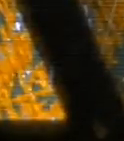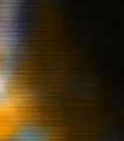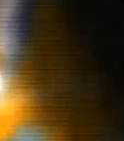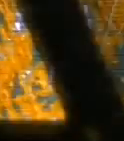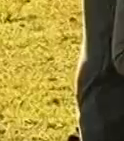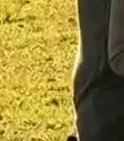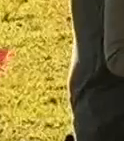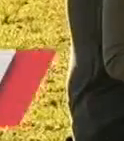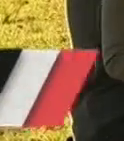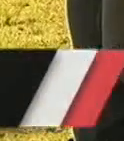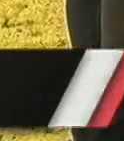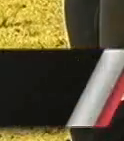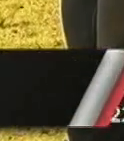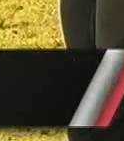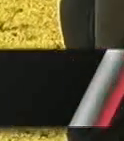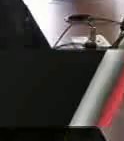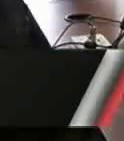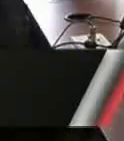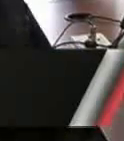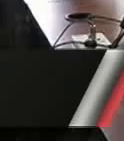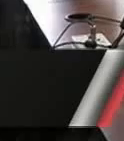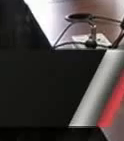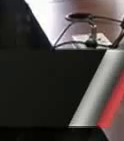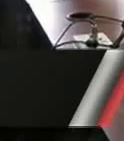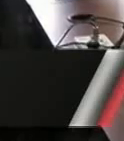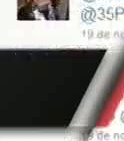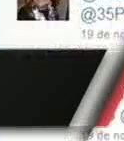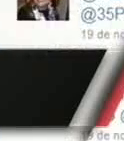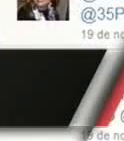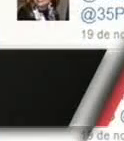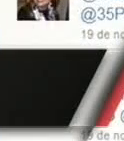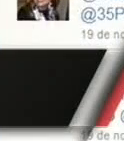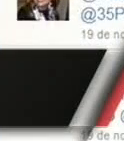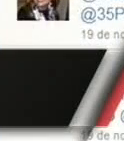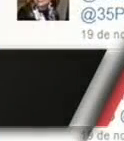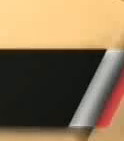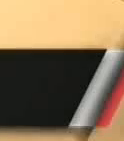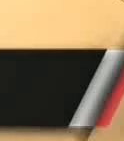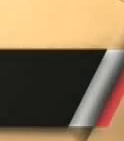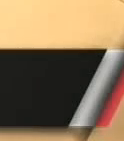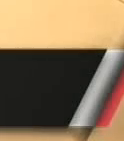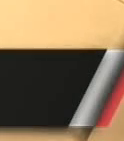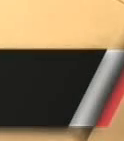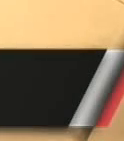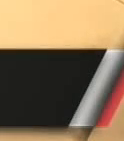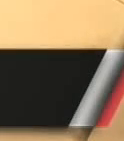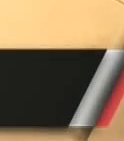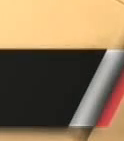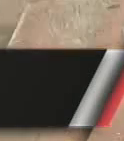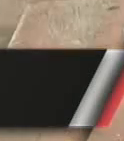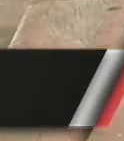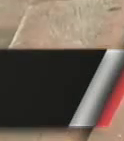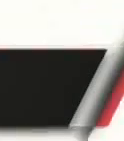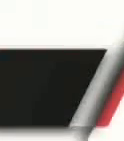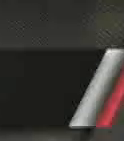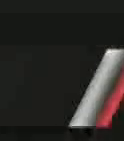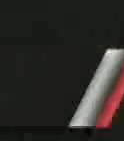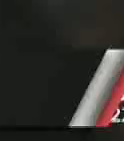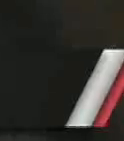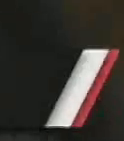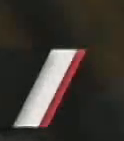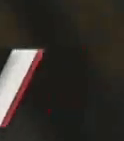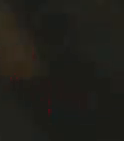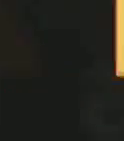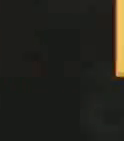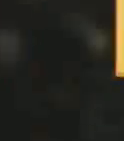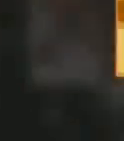¿Cómo se maneja las redes sociales en esta época electoral? ¿Son espacios de debate o solamente espacios para descalificar a las personas? Lo analizaremos